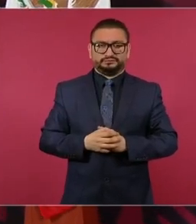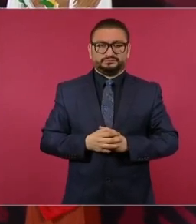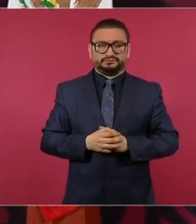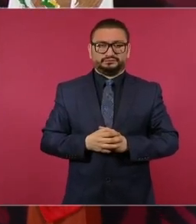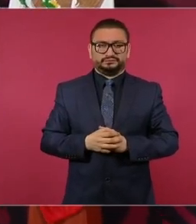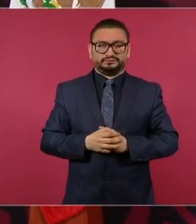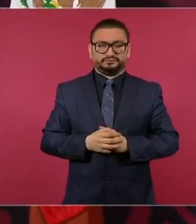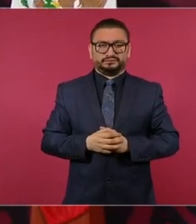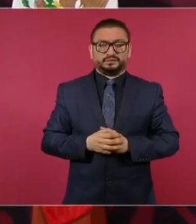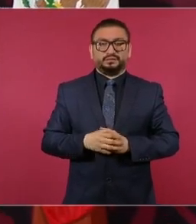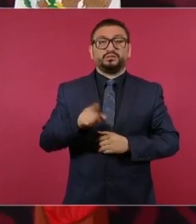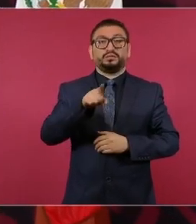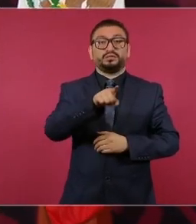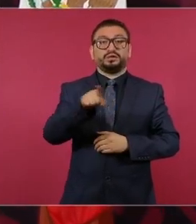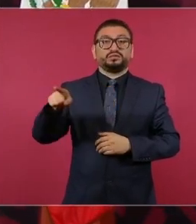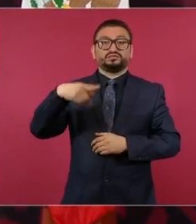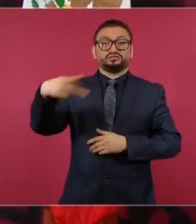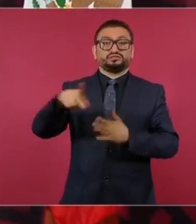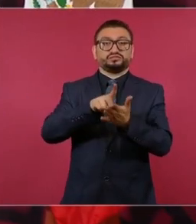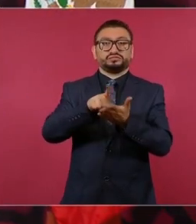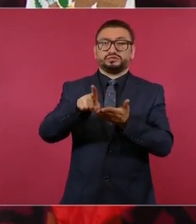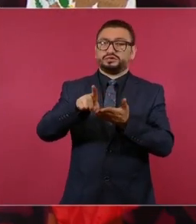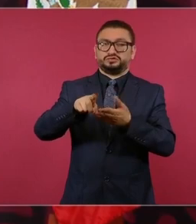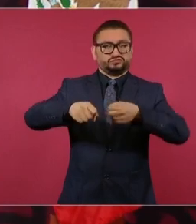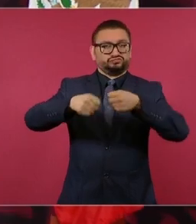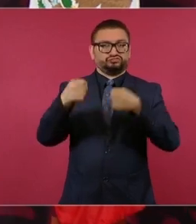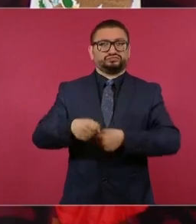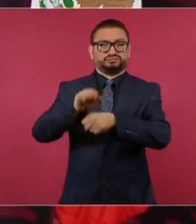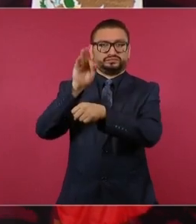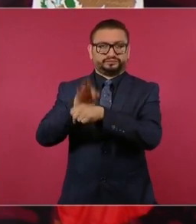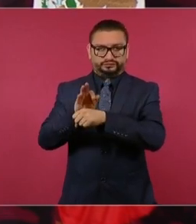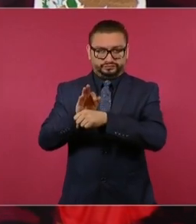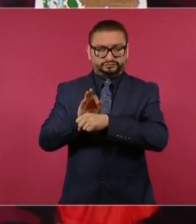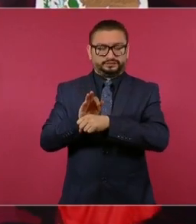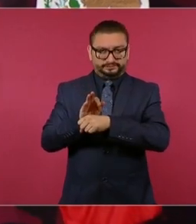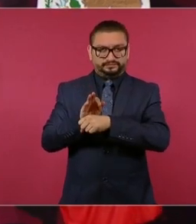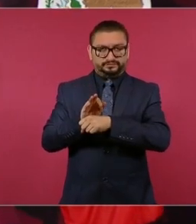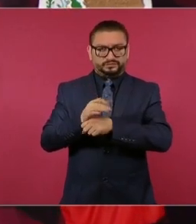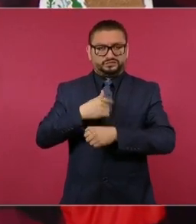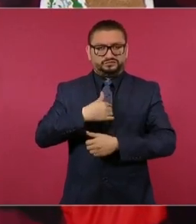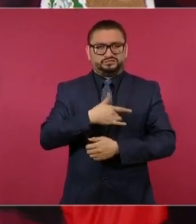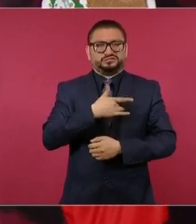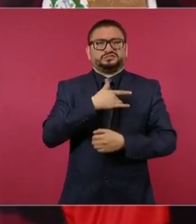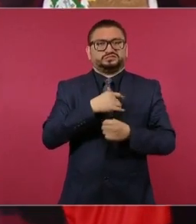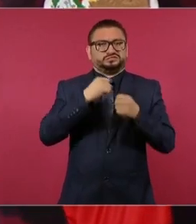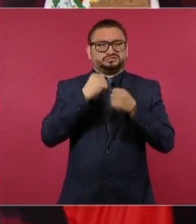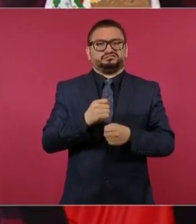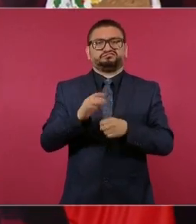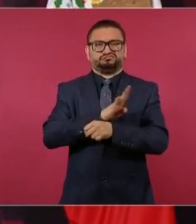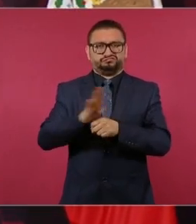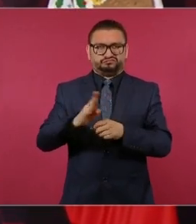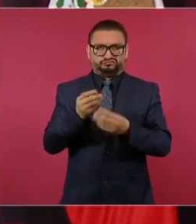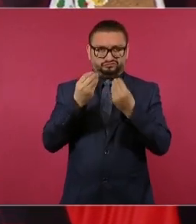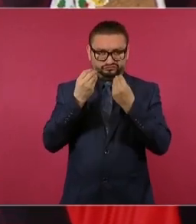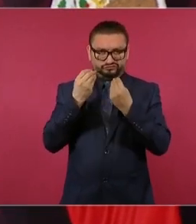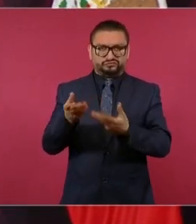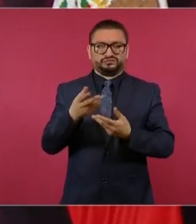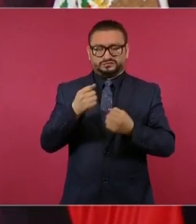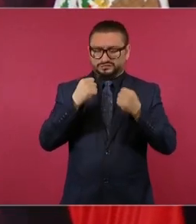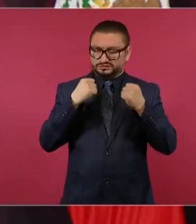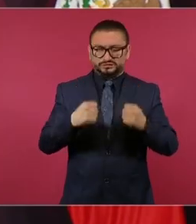a ellos se les garantizan sus derechos y estoy seguro que se van a beneficiar con